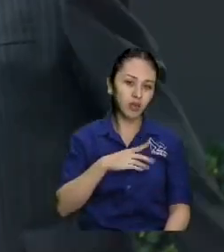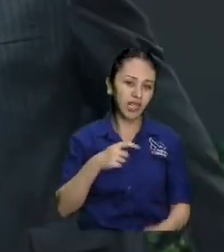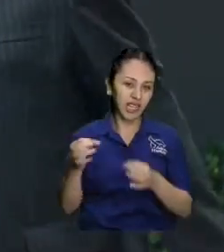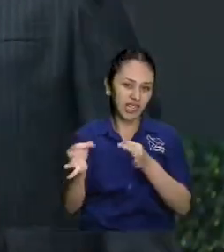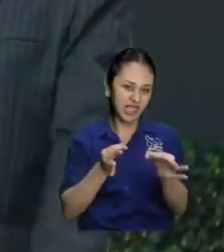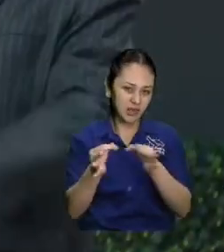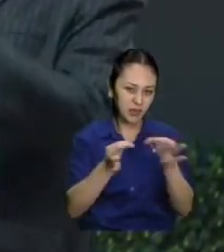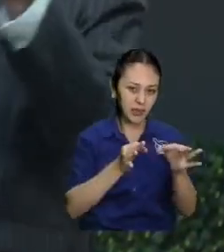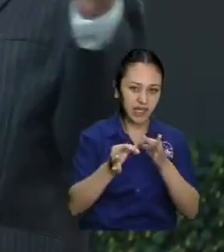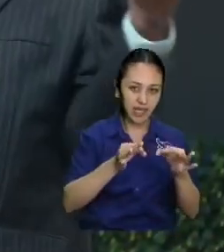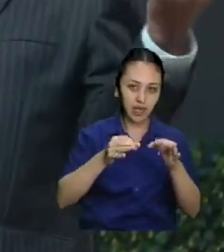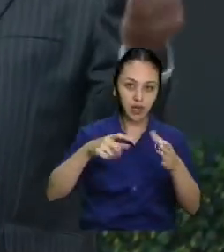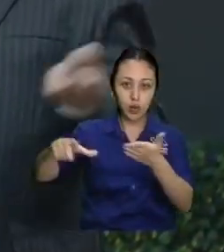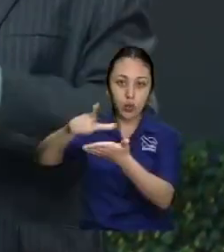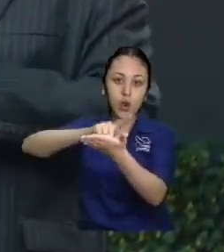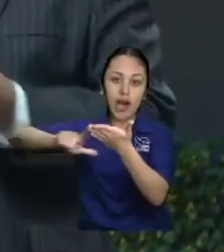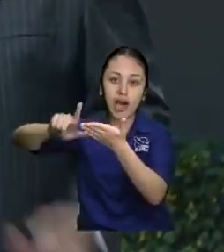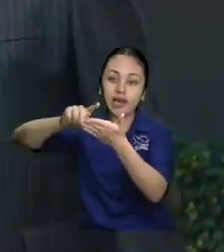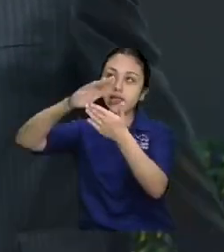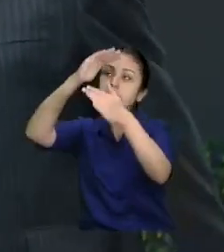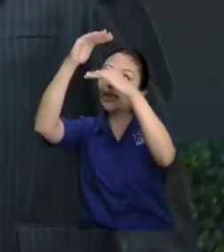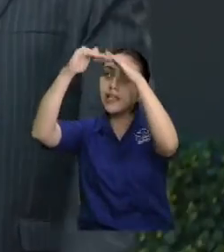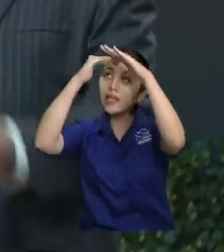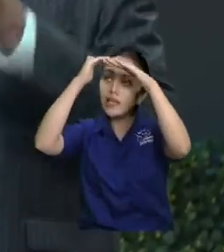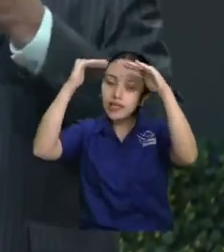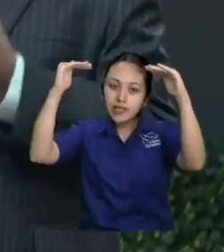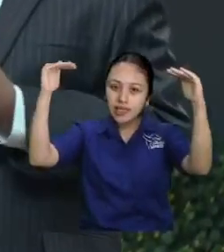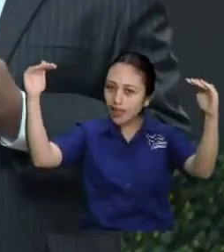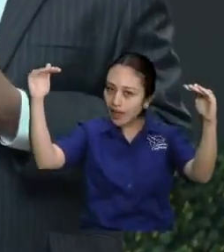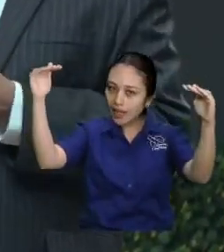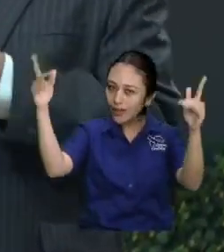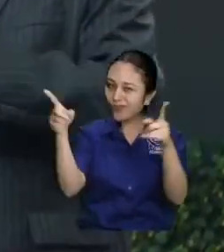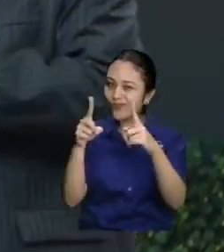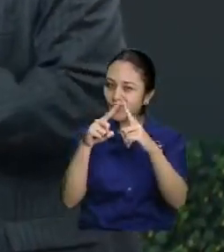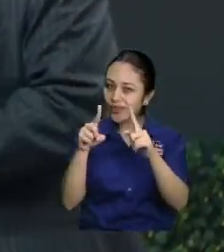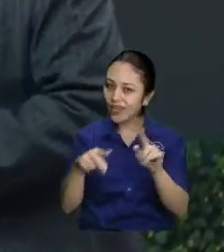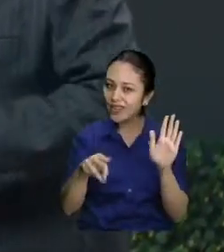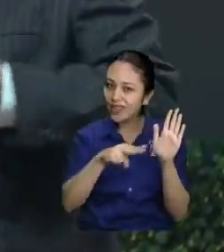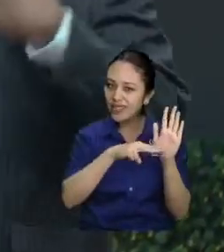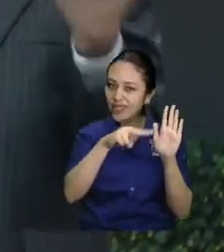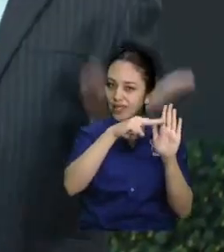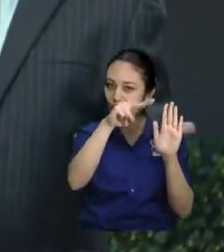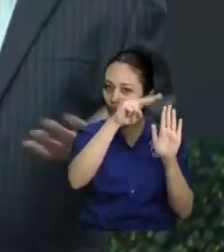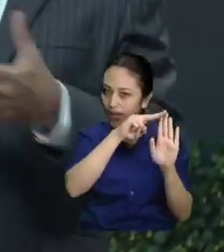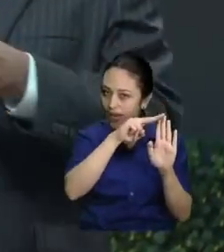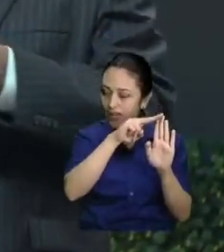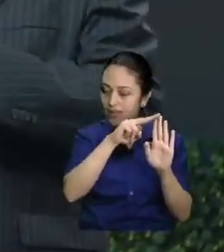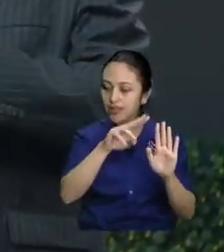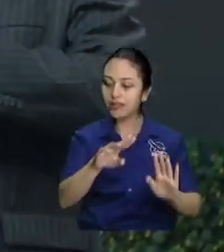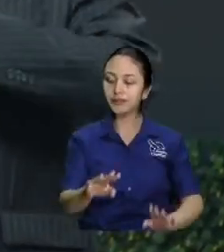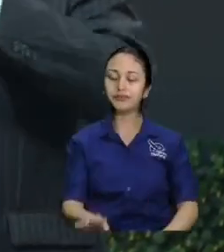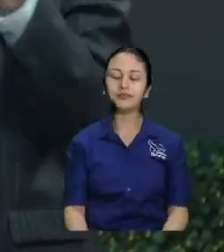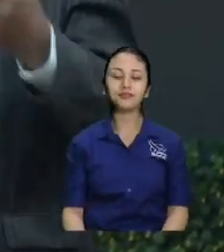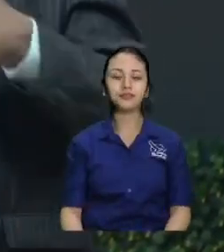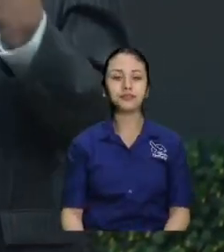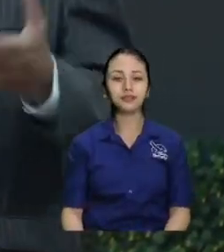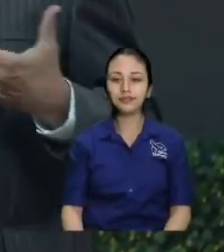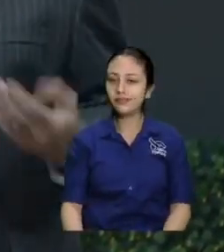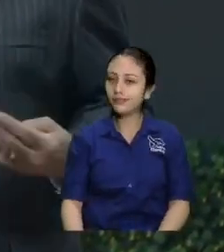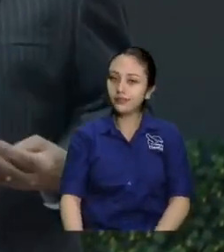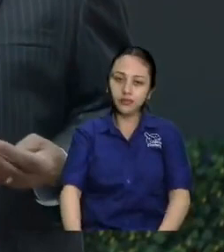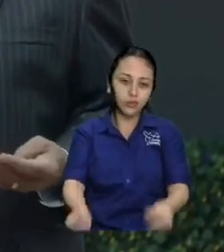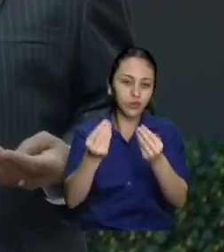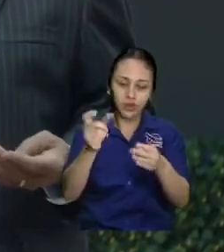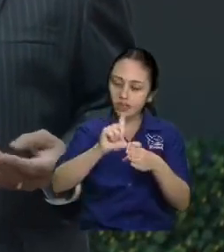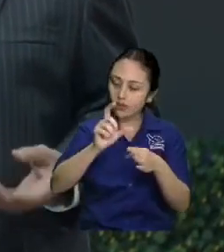que pagues el último cuadrante, que la salvación no se pierde de esa forma, no es por obras. Ahí hay que